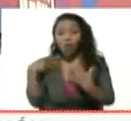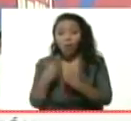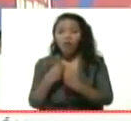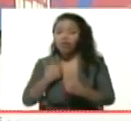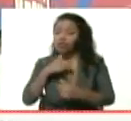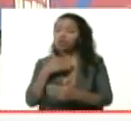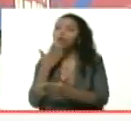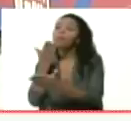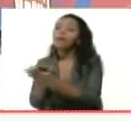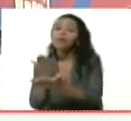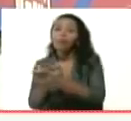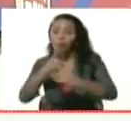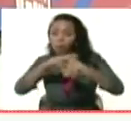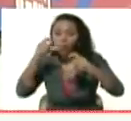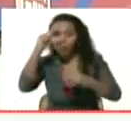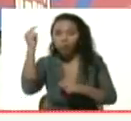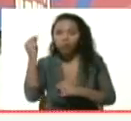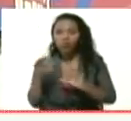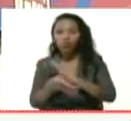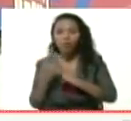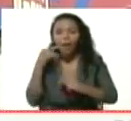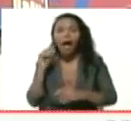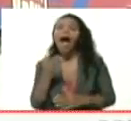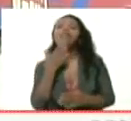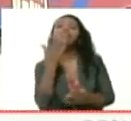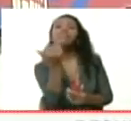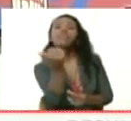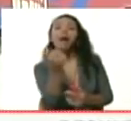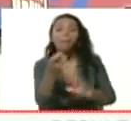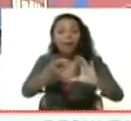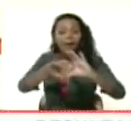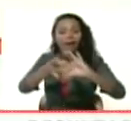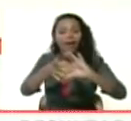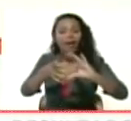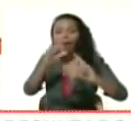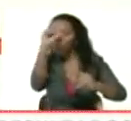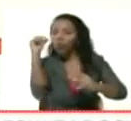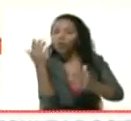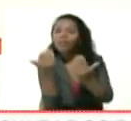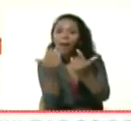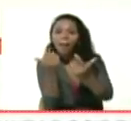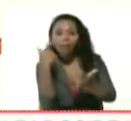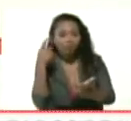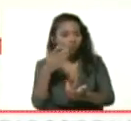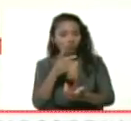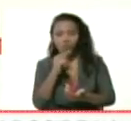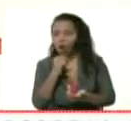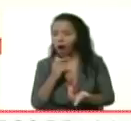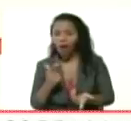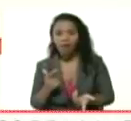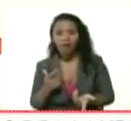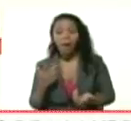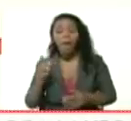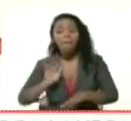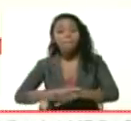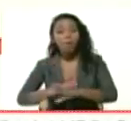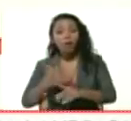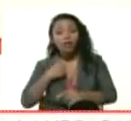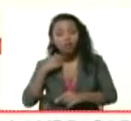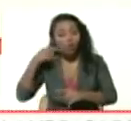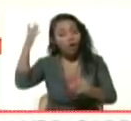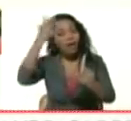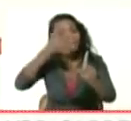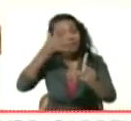pedimos carné político a nadie para atender un caso de salud. Primero, porque es una enseñanza del